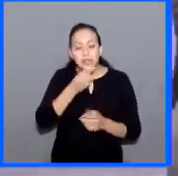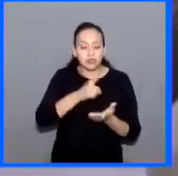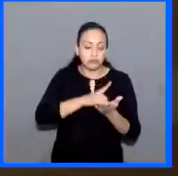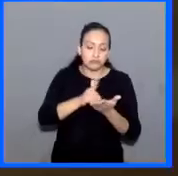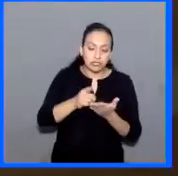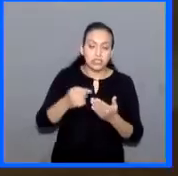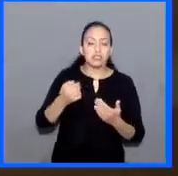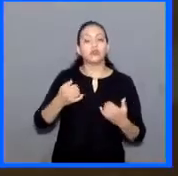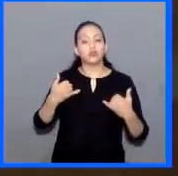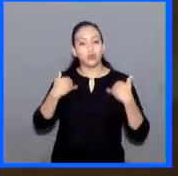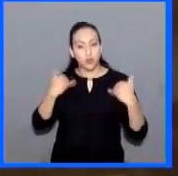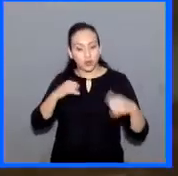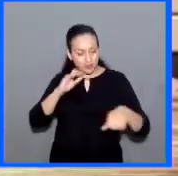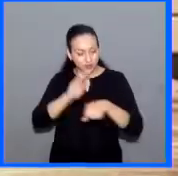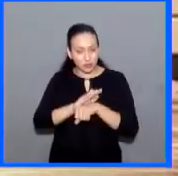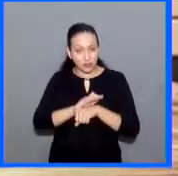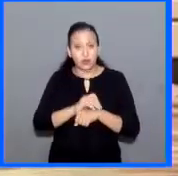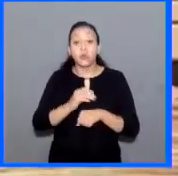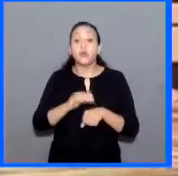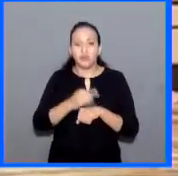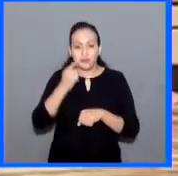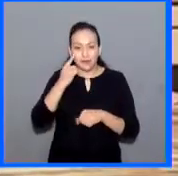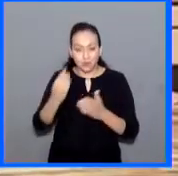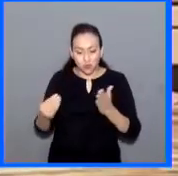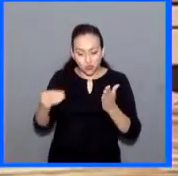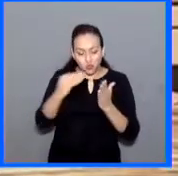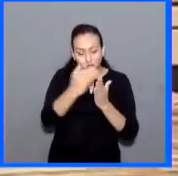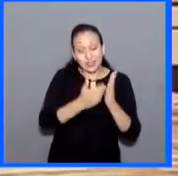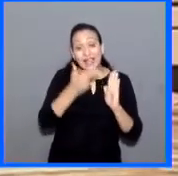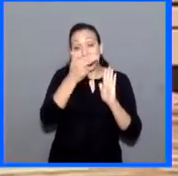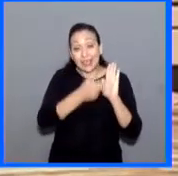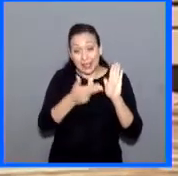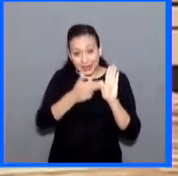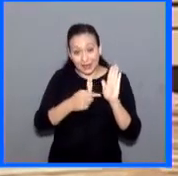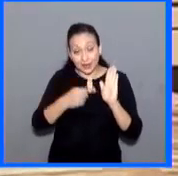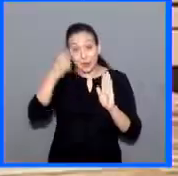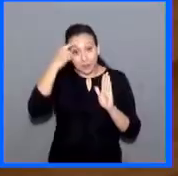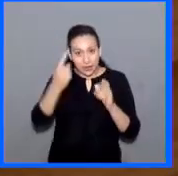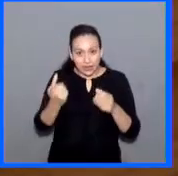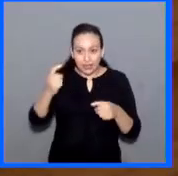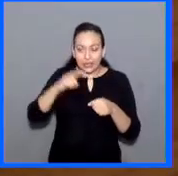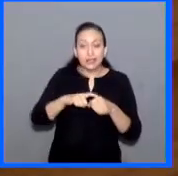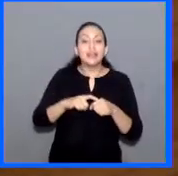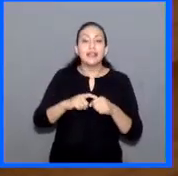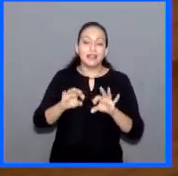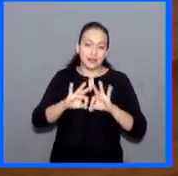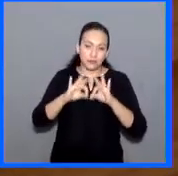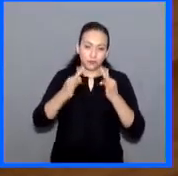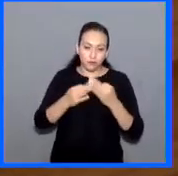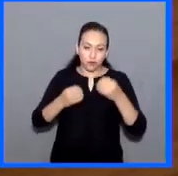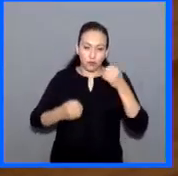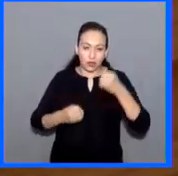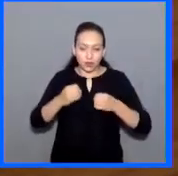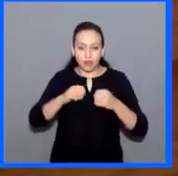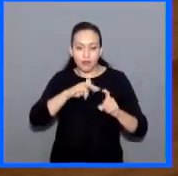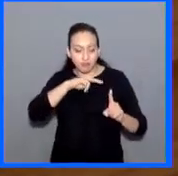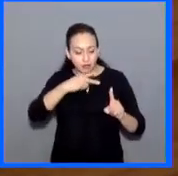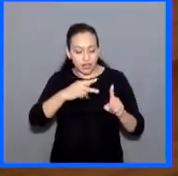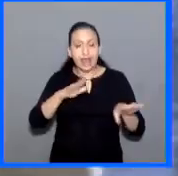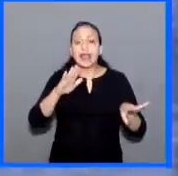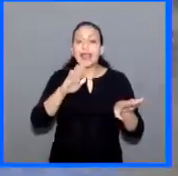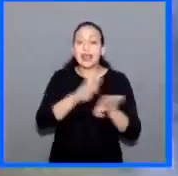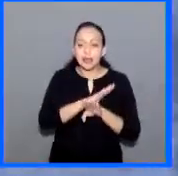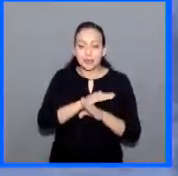adolescentes. Muestra de ello es la creación de herramientas para que los integrantes del sistema de justicia cambien su perspectiva centrada en los